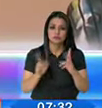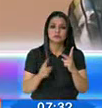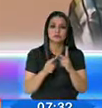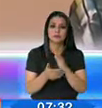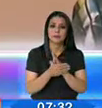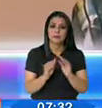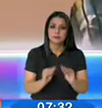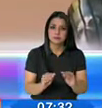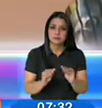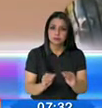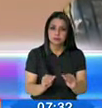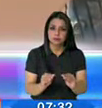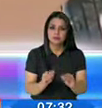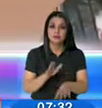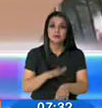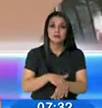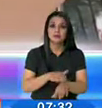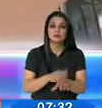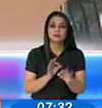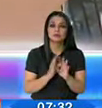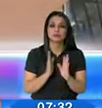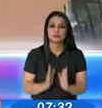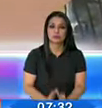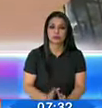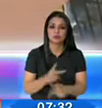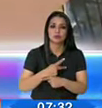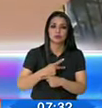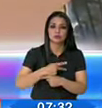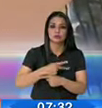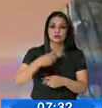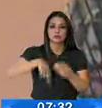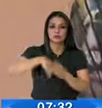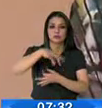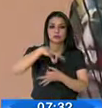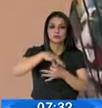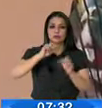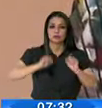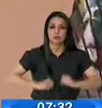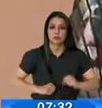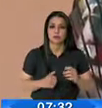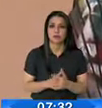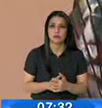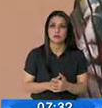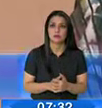capacitación por parte de los servidores del Consejo Nacional Electoral para